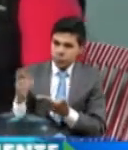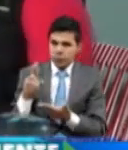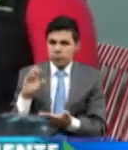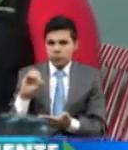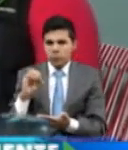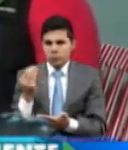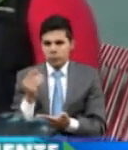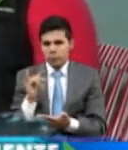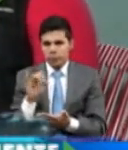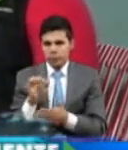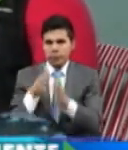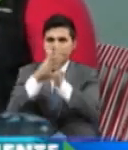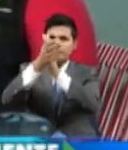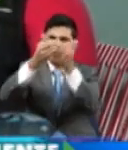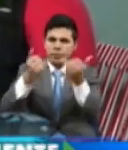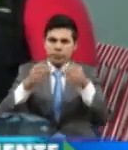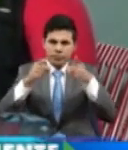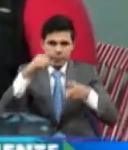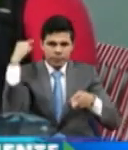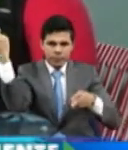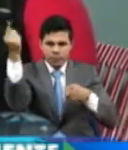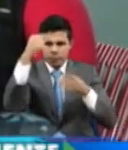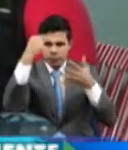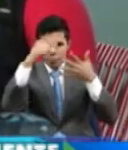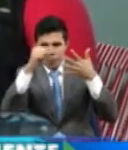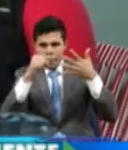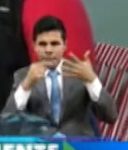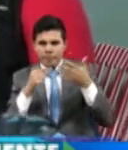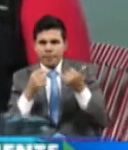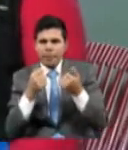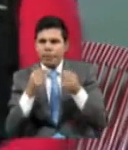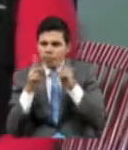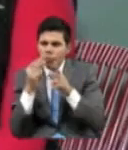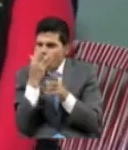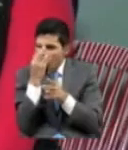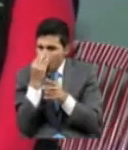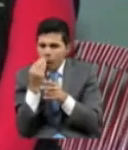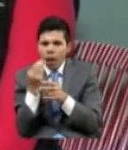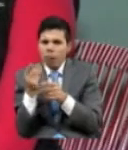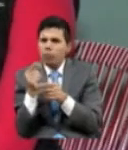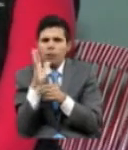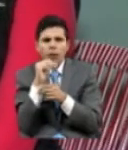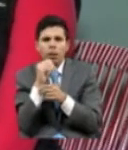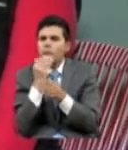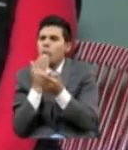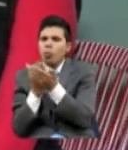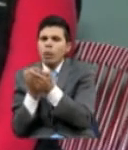convierte en el reflejo de muchas personas que, aún siendo inocentes, continúan privadas de su